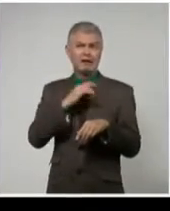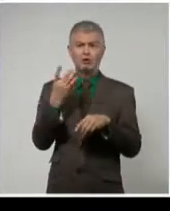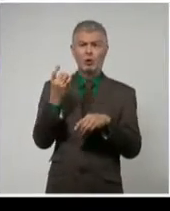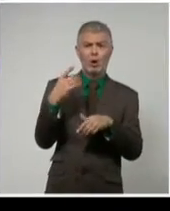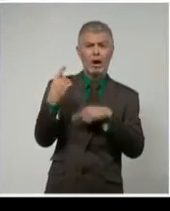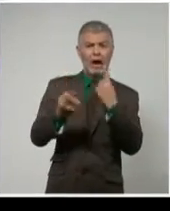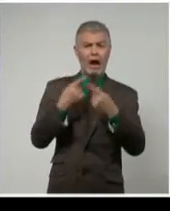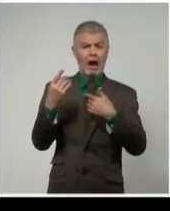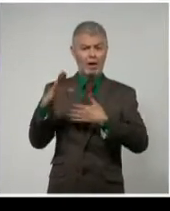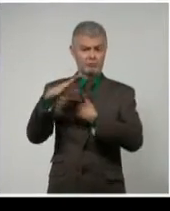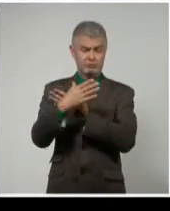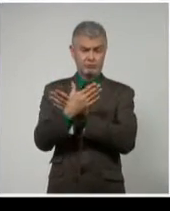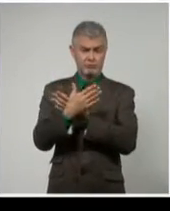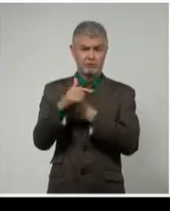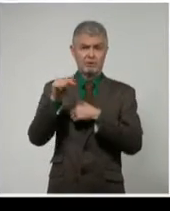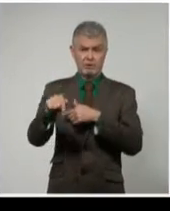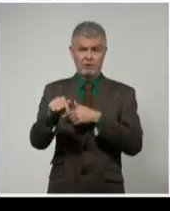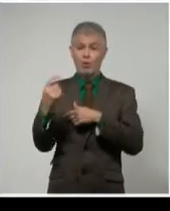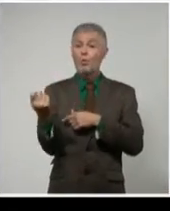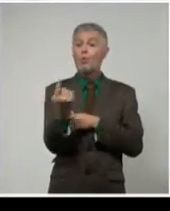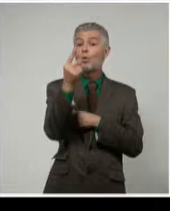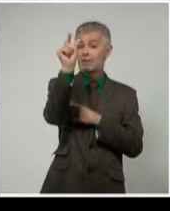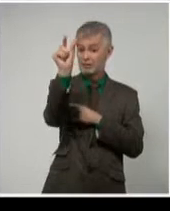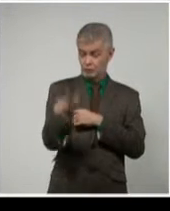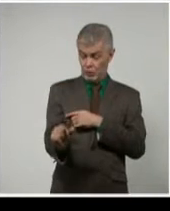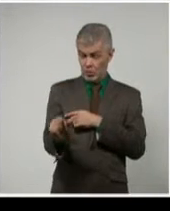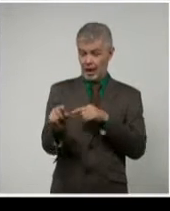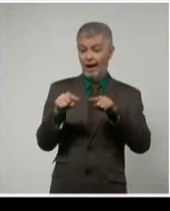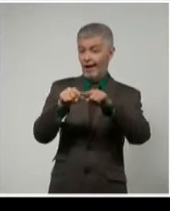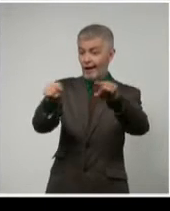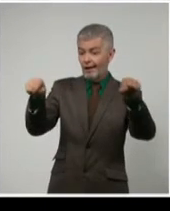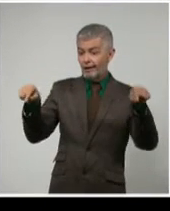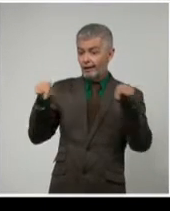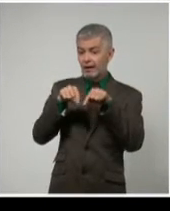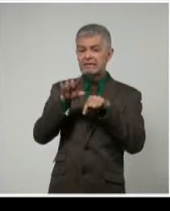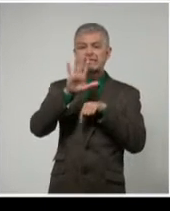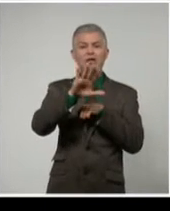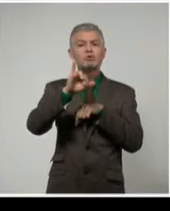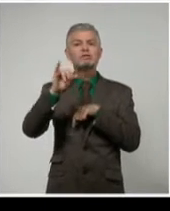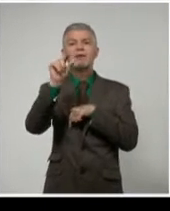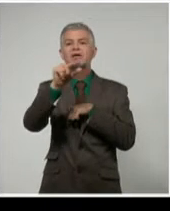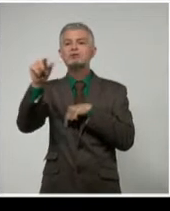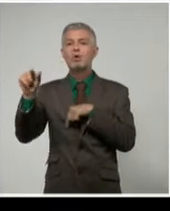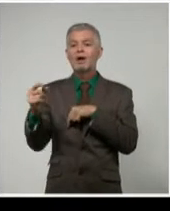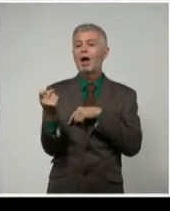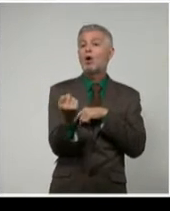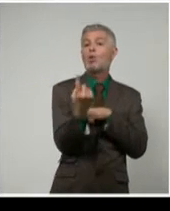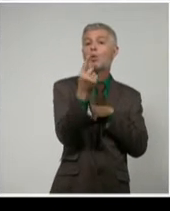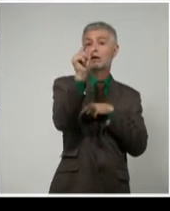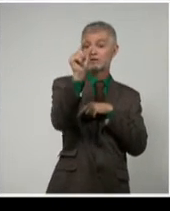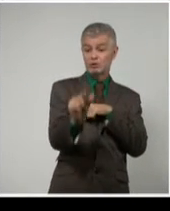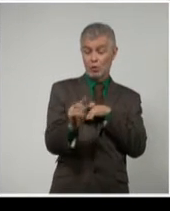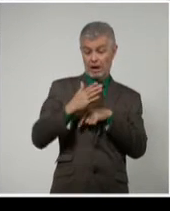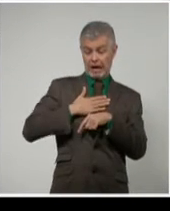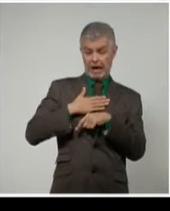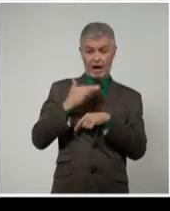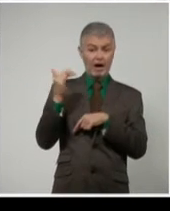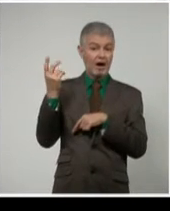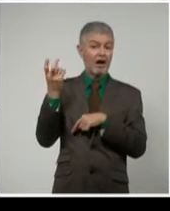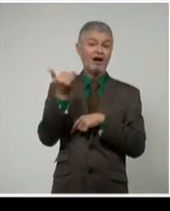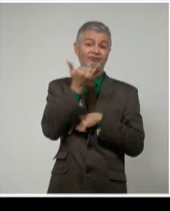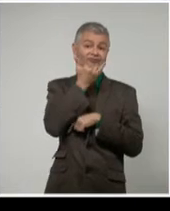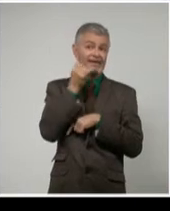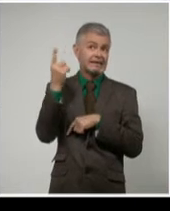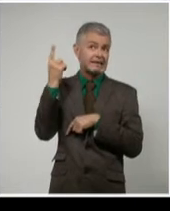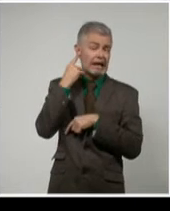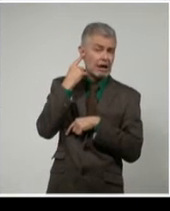Para que una sola persona en una habitación donde hay 5 o 6 personas haya sido dañada en particular, tendría